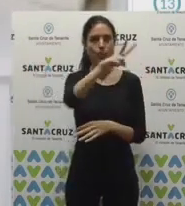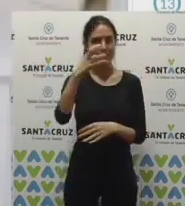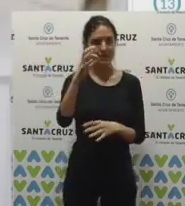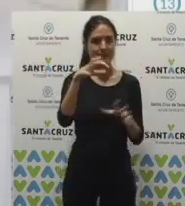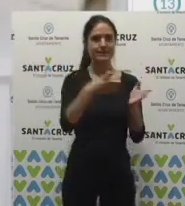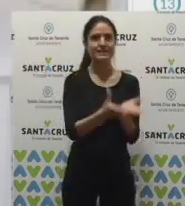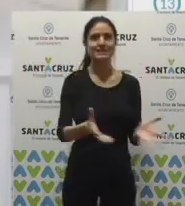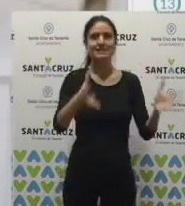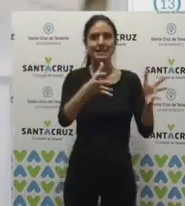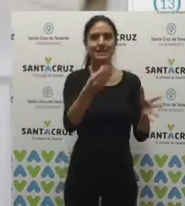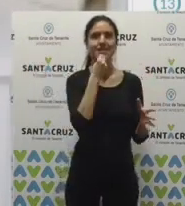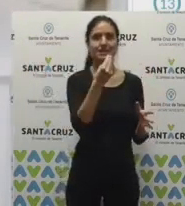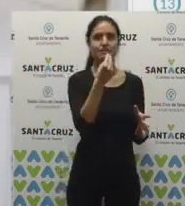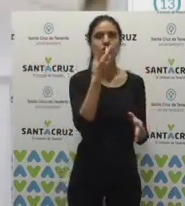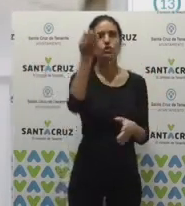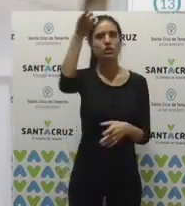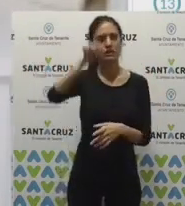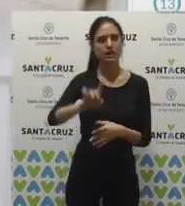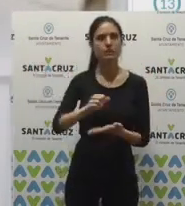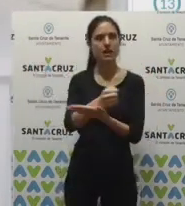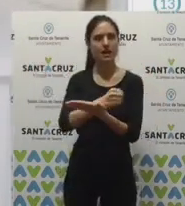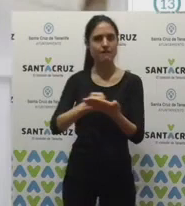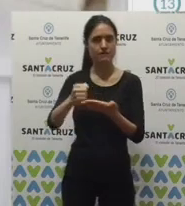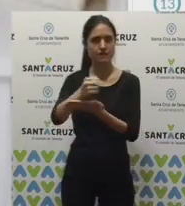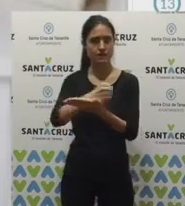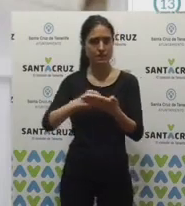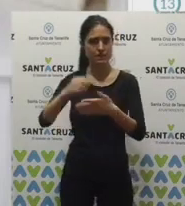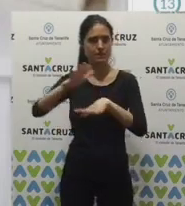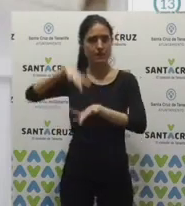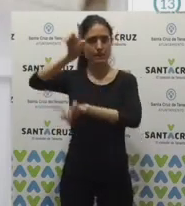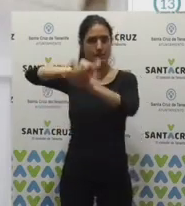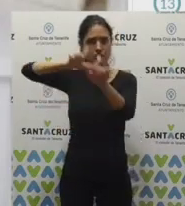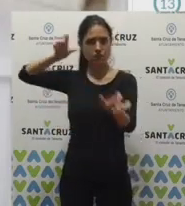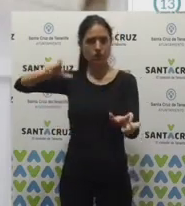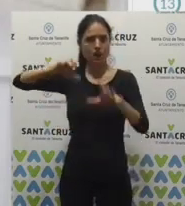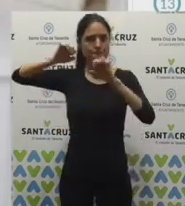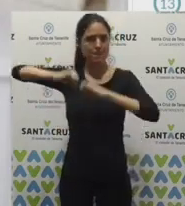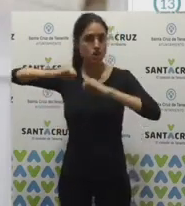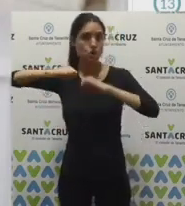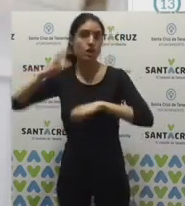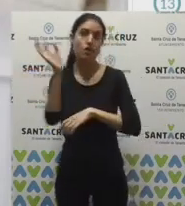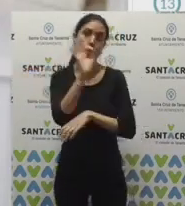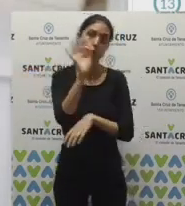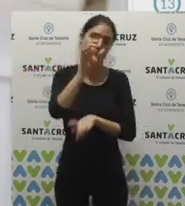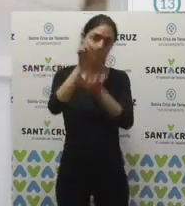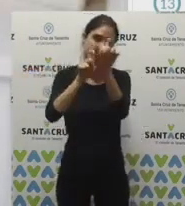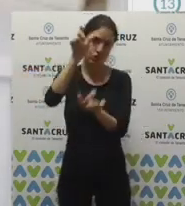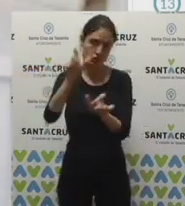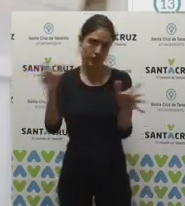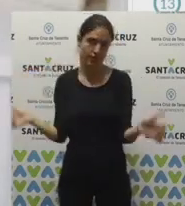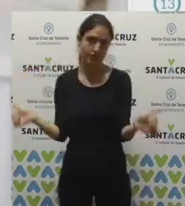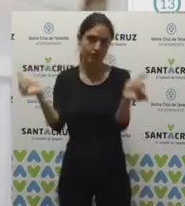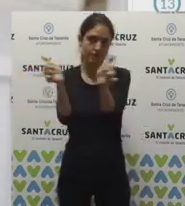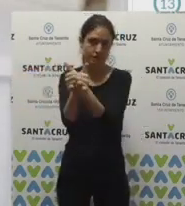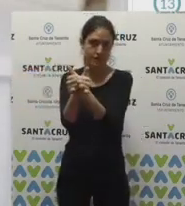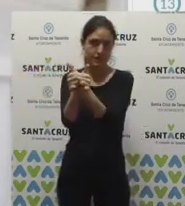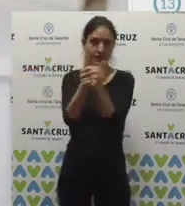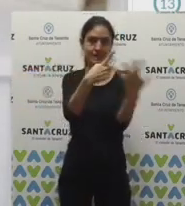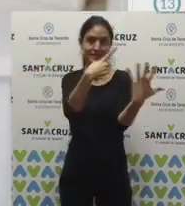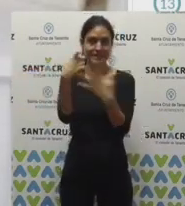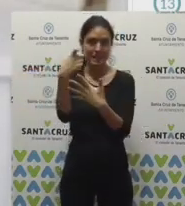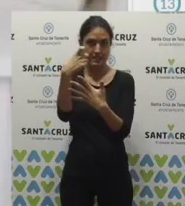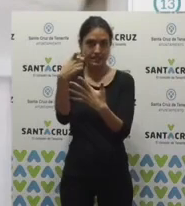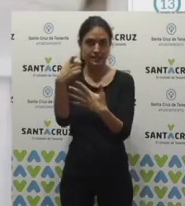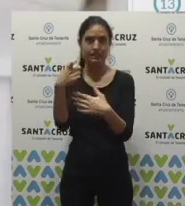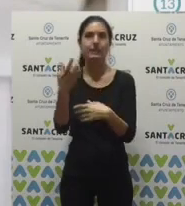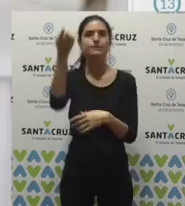alimentos para 600 personas mayores o personas dependientes a las más de 1.000 llamadas a personas